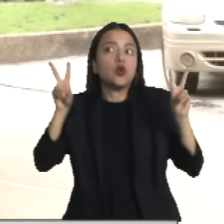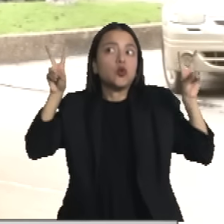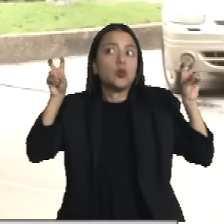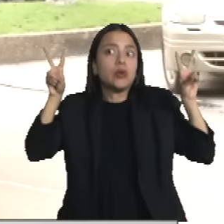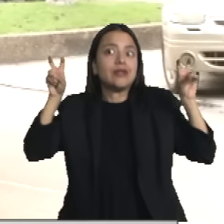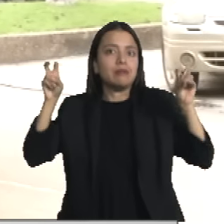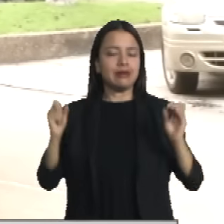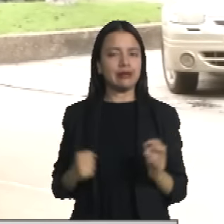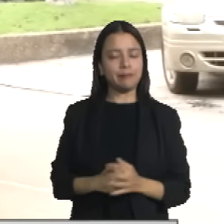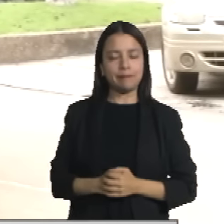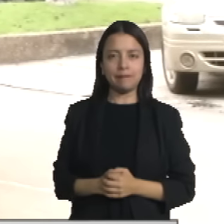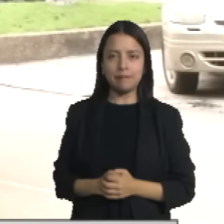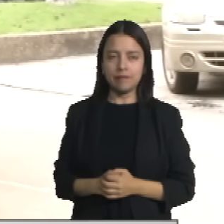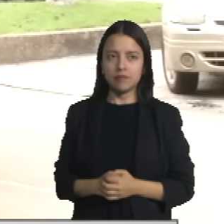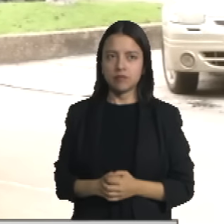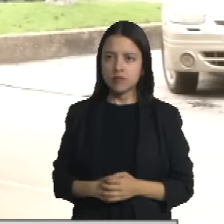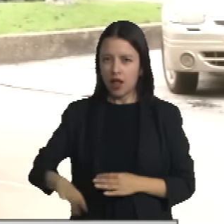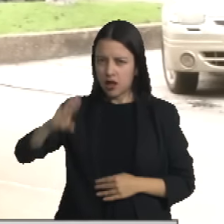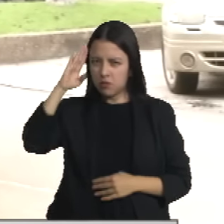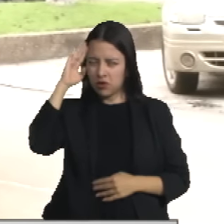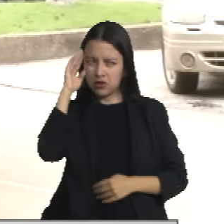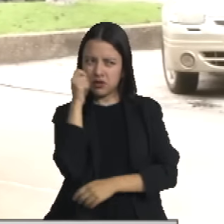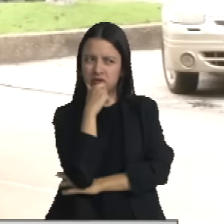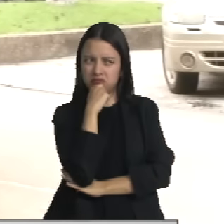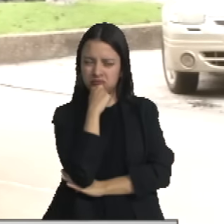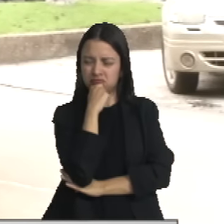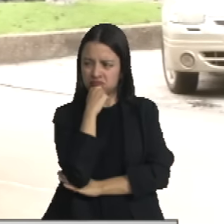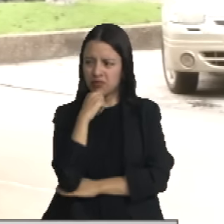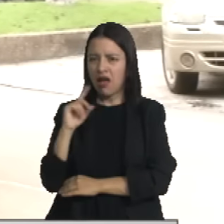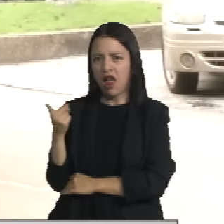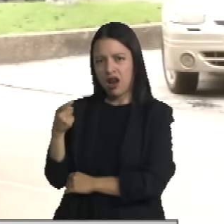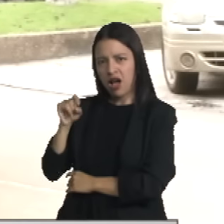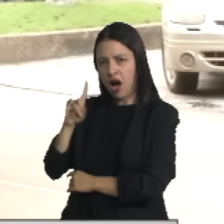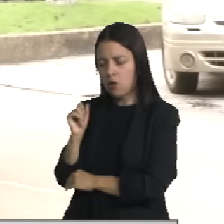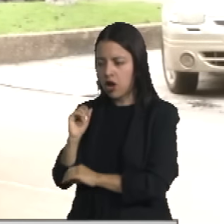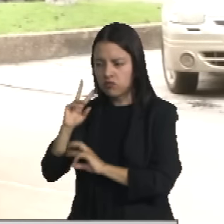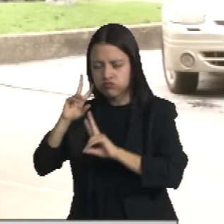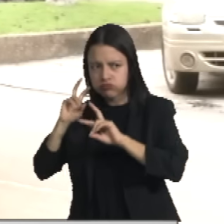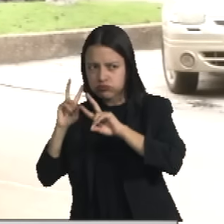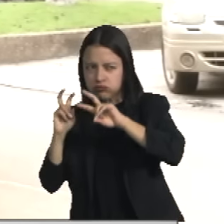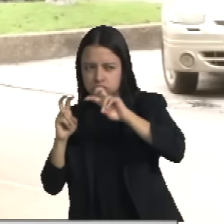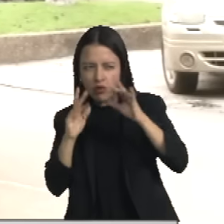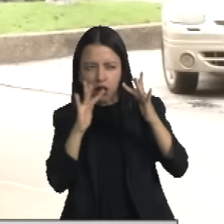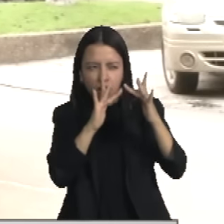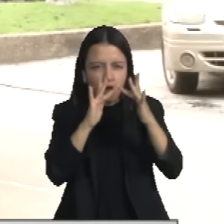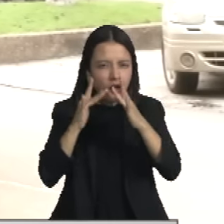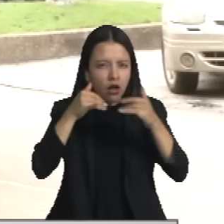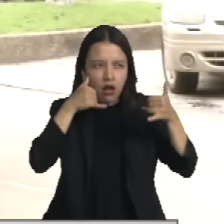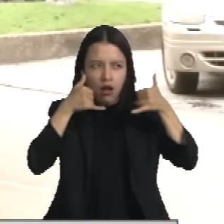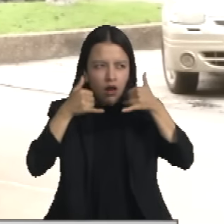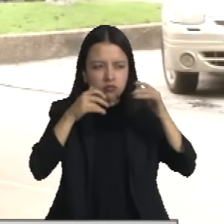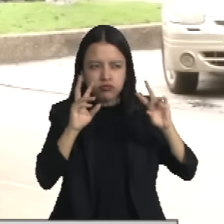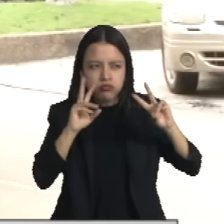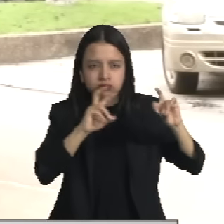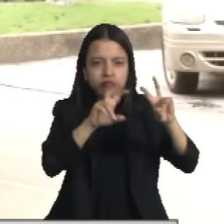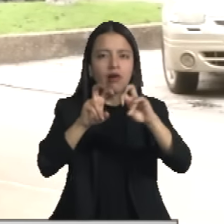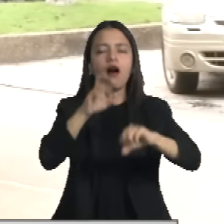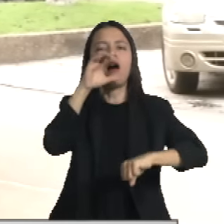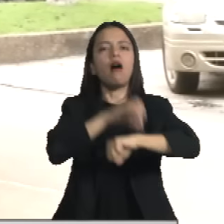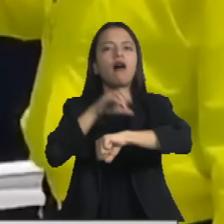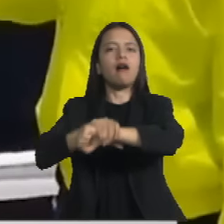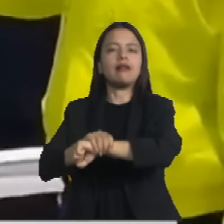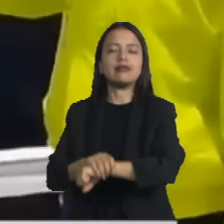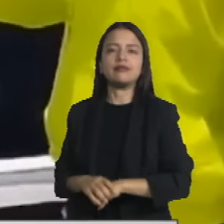criminal Los Costeños. La policía, el gaula de la policía, montó el dispositivo y se produjo esta captura en las últimas